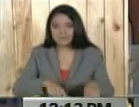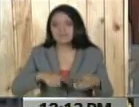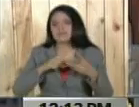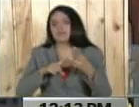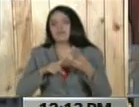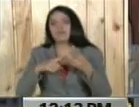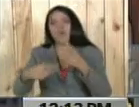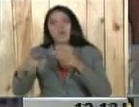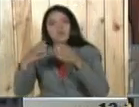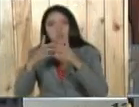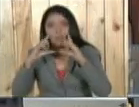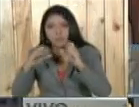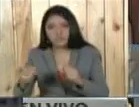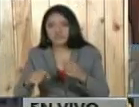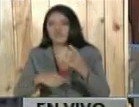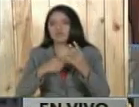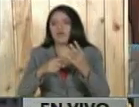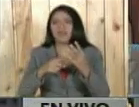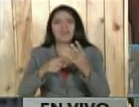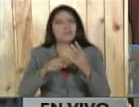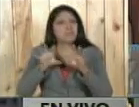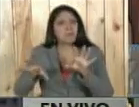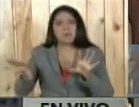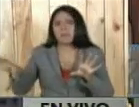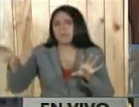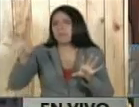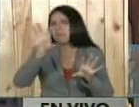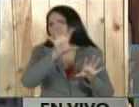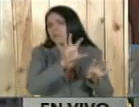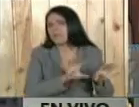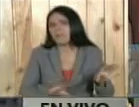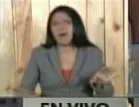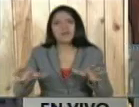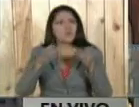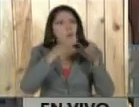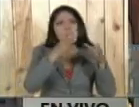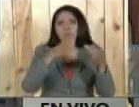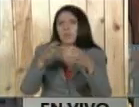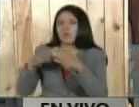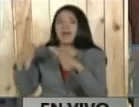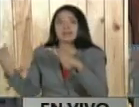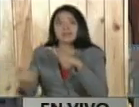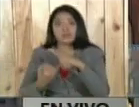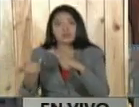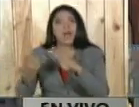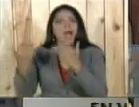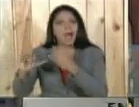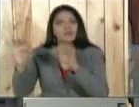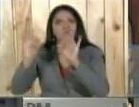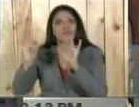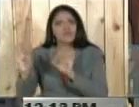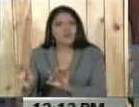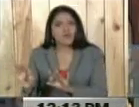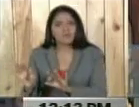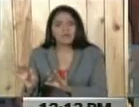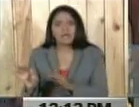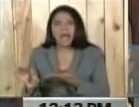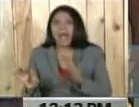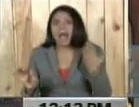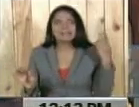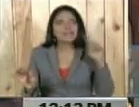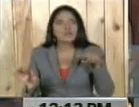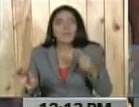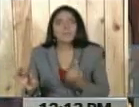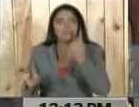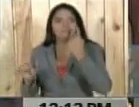profesionales, con todos los sectores sociales. Aquí hay un diálogo social permanente, cada institución tiene sus mecanismos como nunca antes existió en el